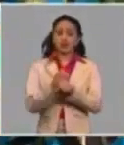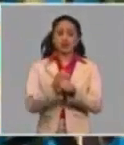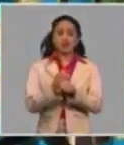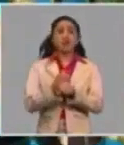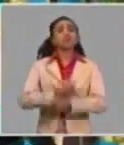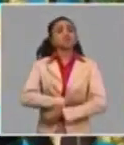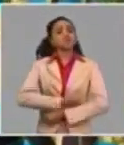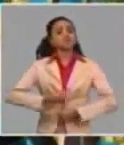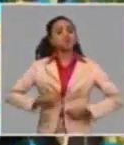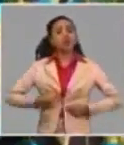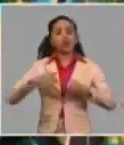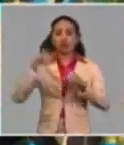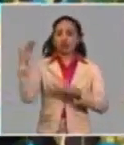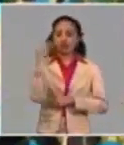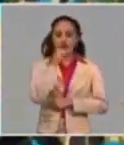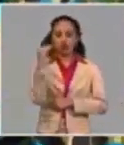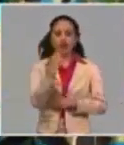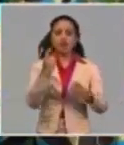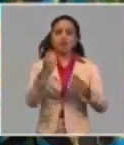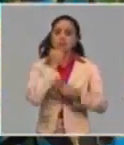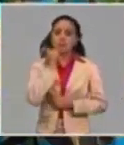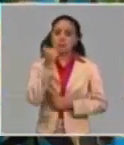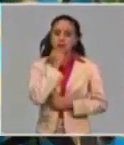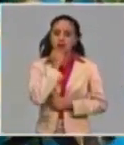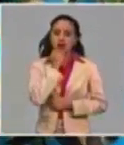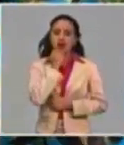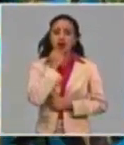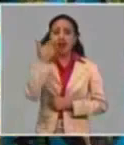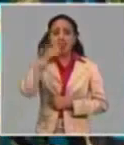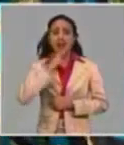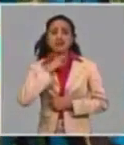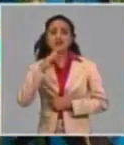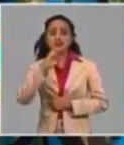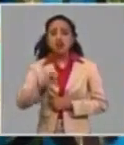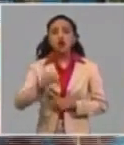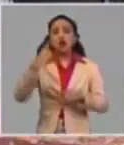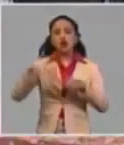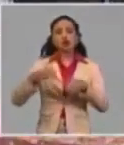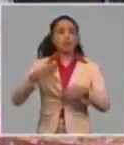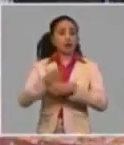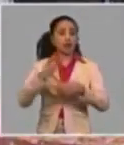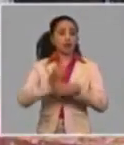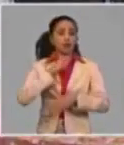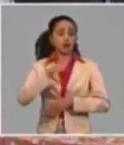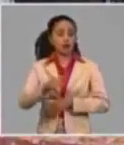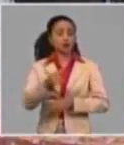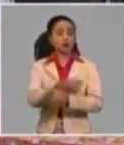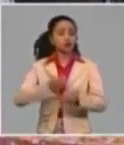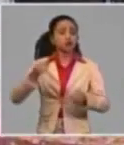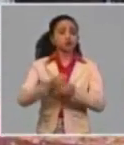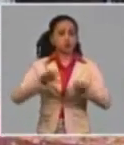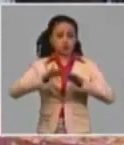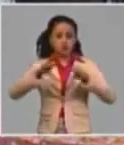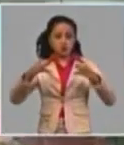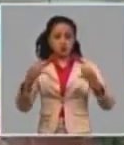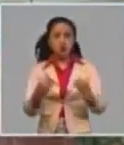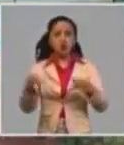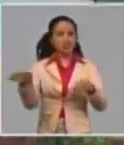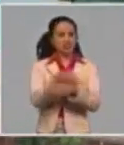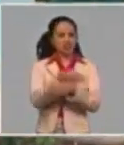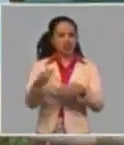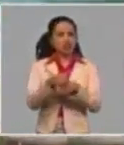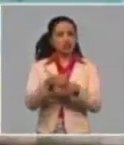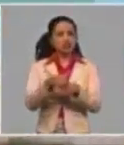aquellas tecnologías que requieran menor cantidad de acero y de madera, por ejemplo, con la utilización de bloques de cerramiento, de